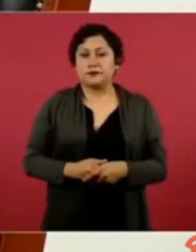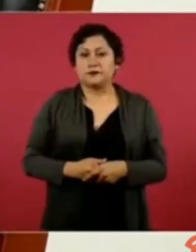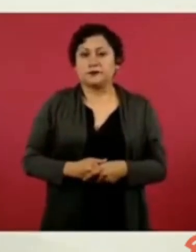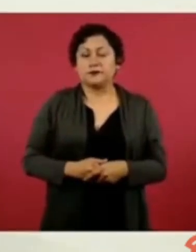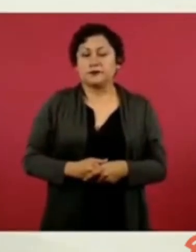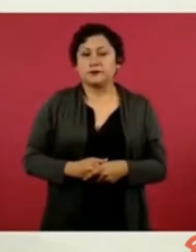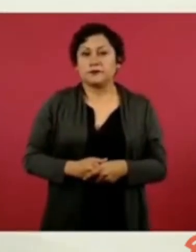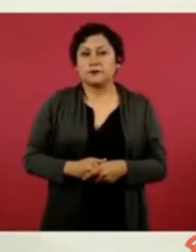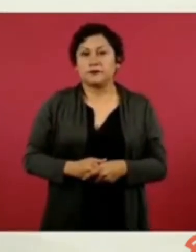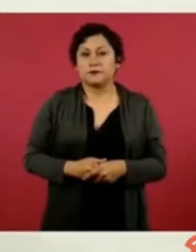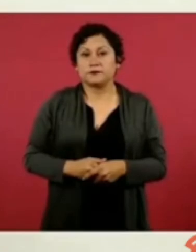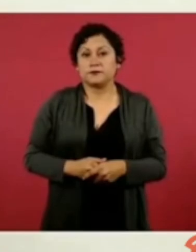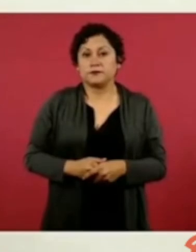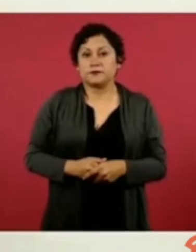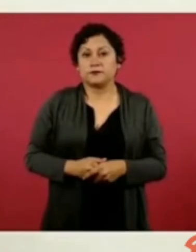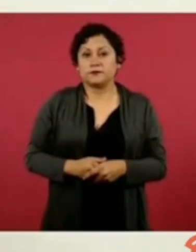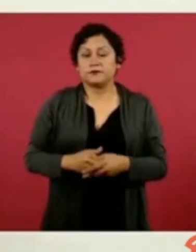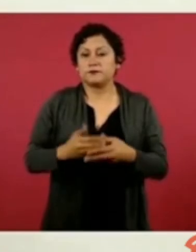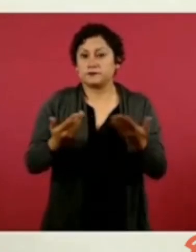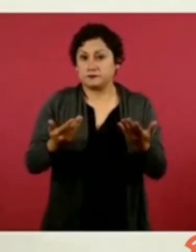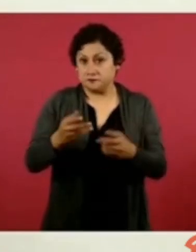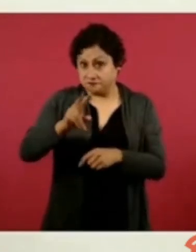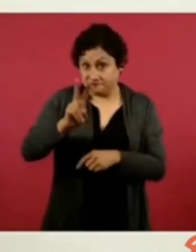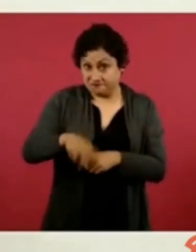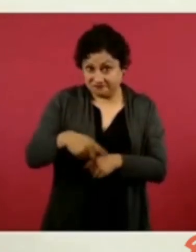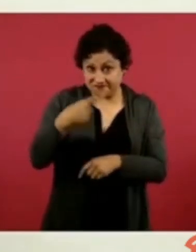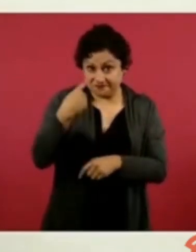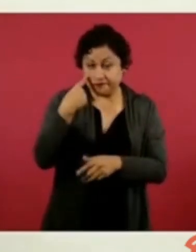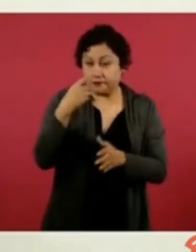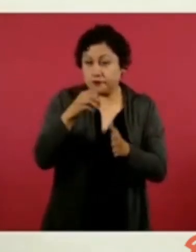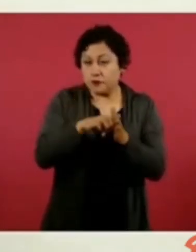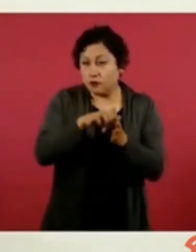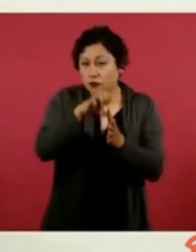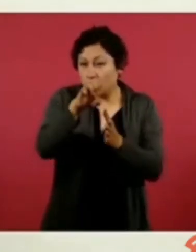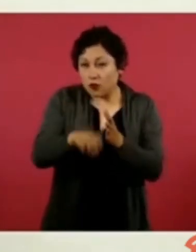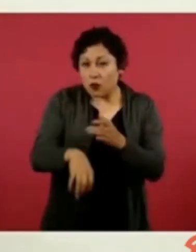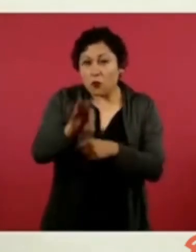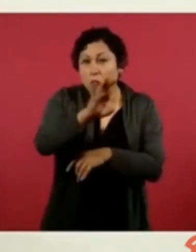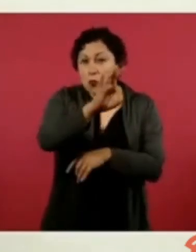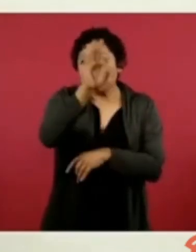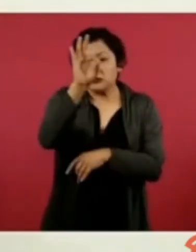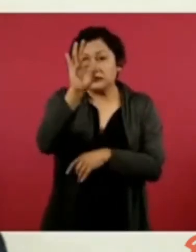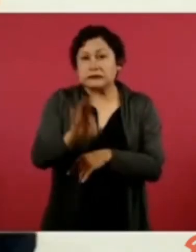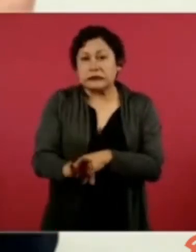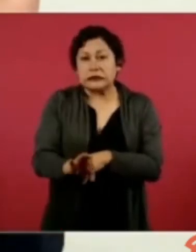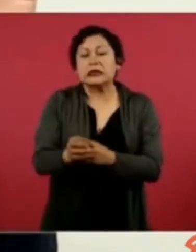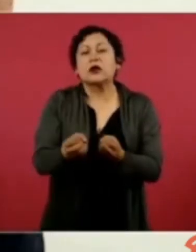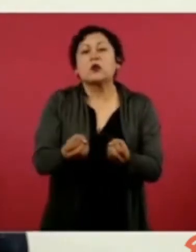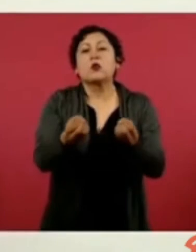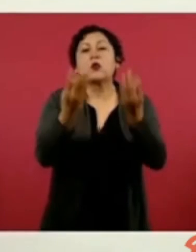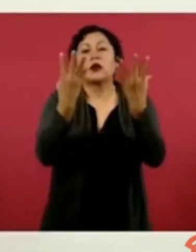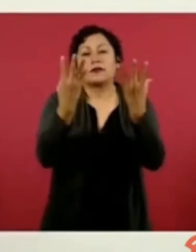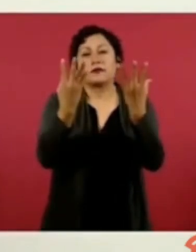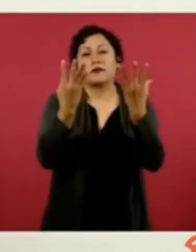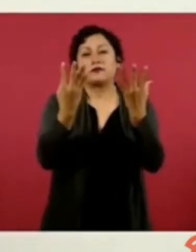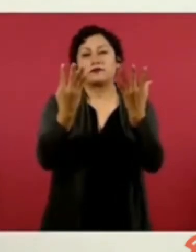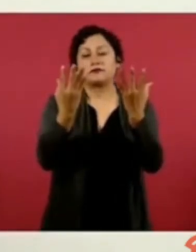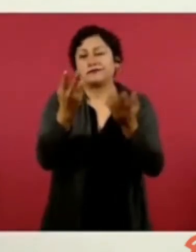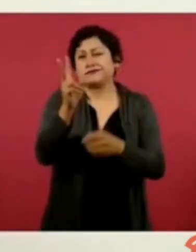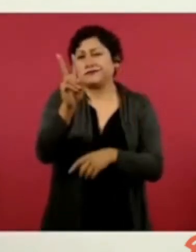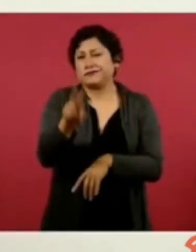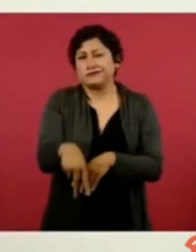que entregan? ¿Cuánto? ¿Cuánto? es mínimo,